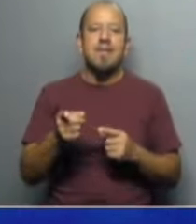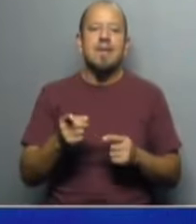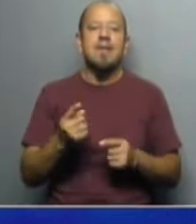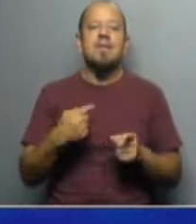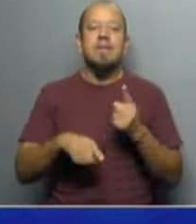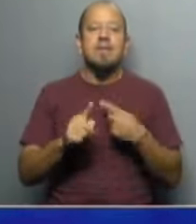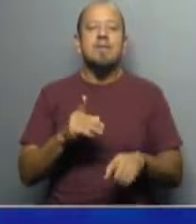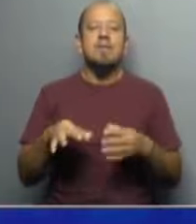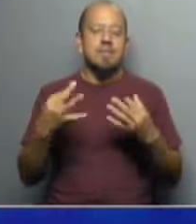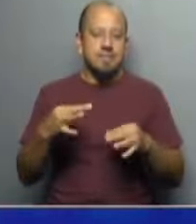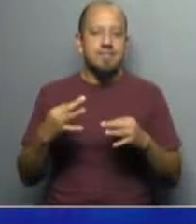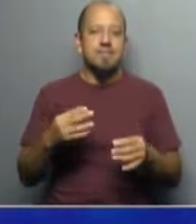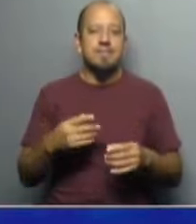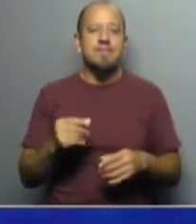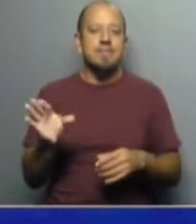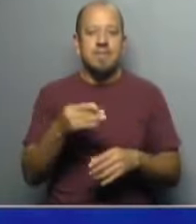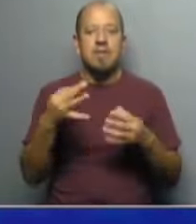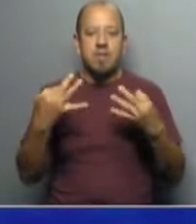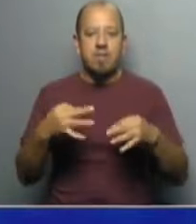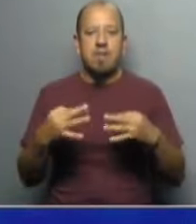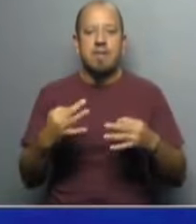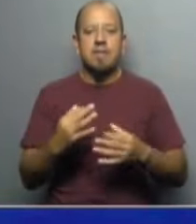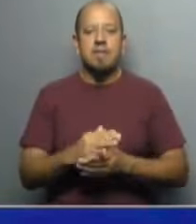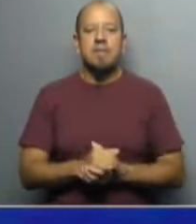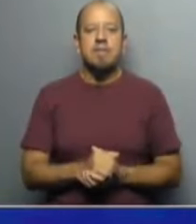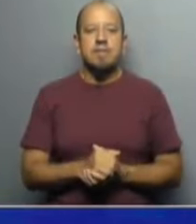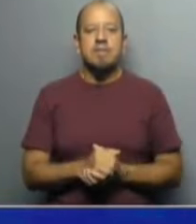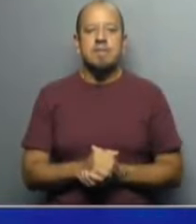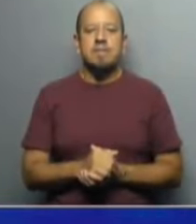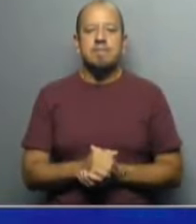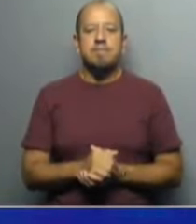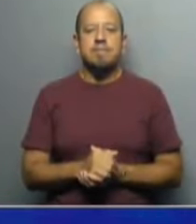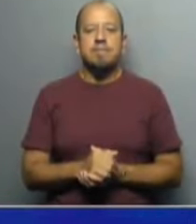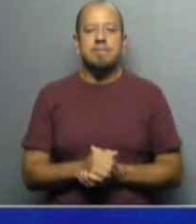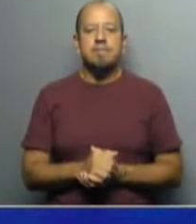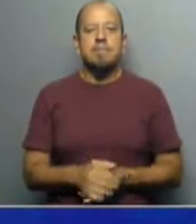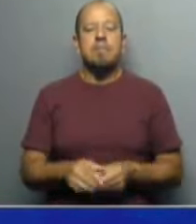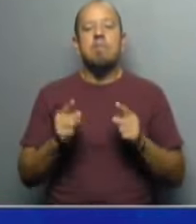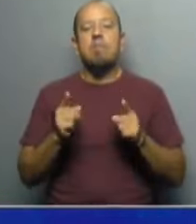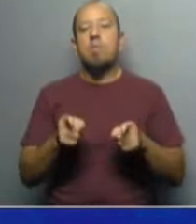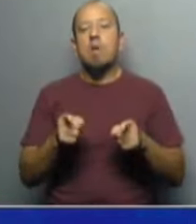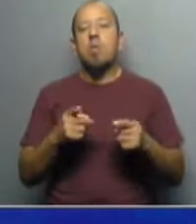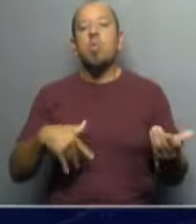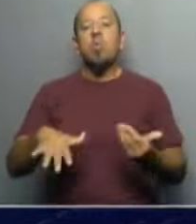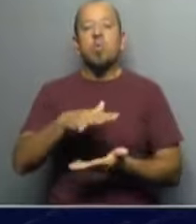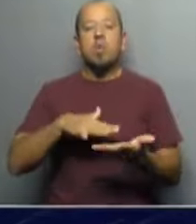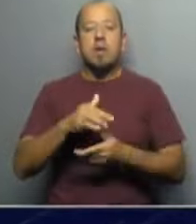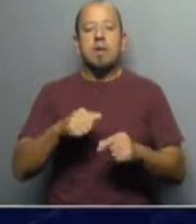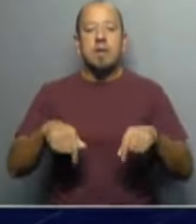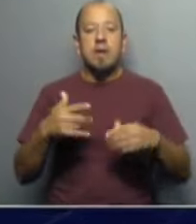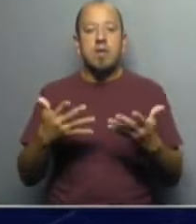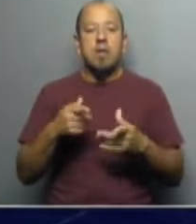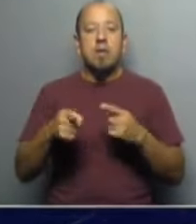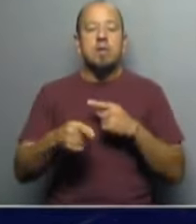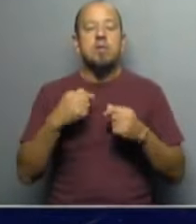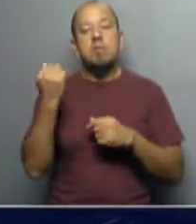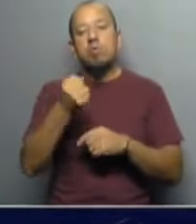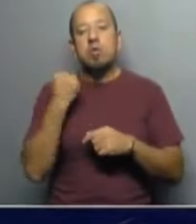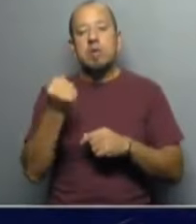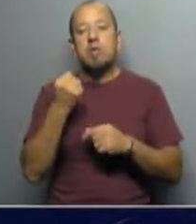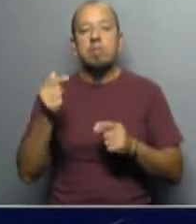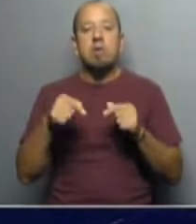Pero no, es broma. Mira qué lindo. Estuvo todo bien, todo bien. Bueno, me alegro. Y bueno, y venís con una nota de un lugar que en esta época del año es importante para